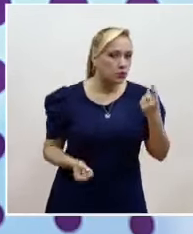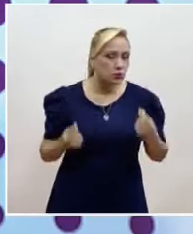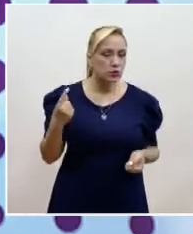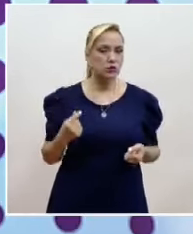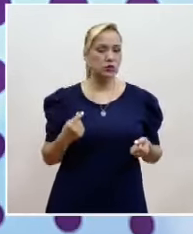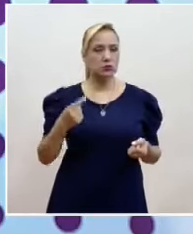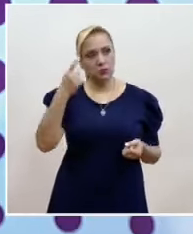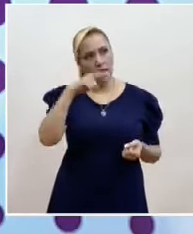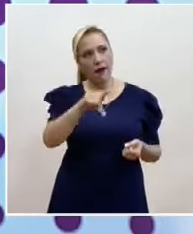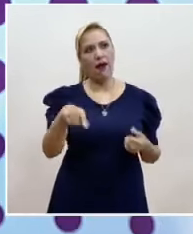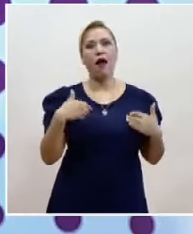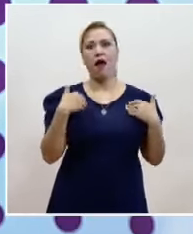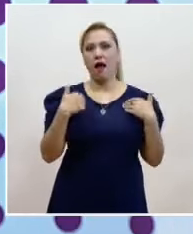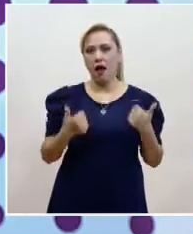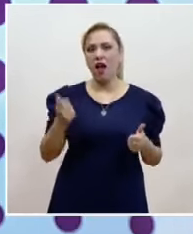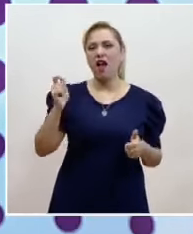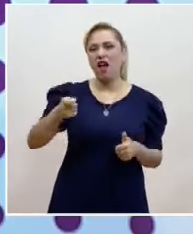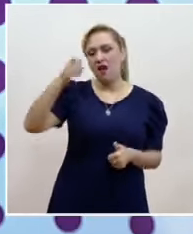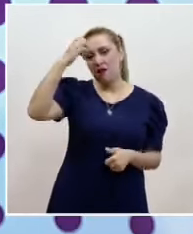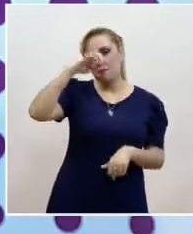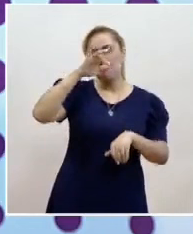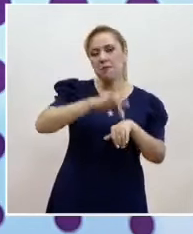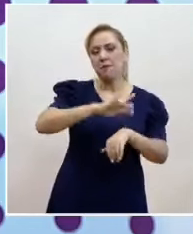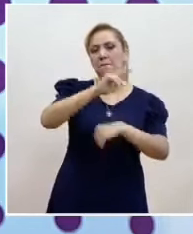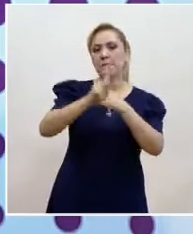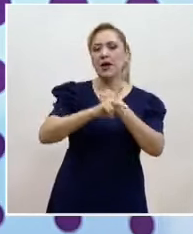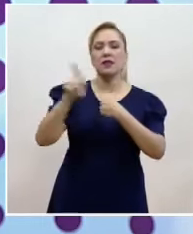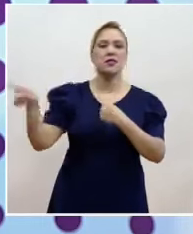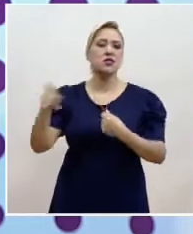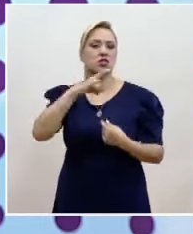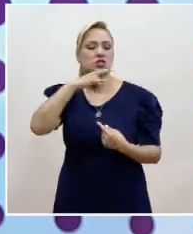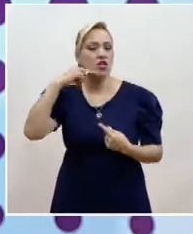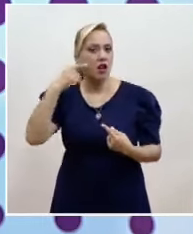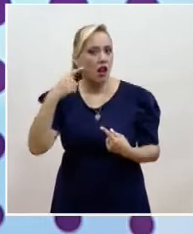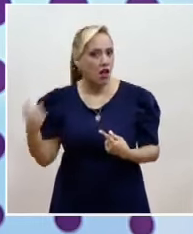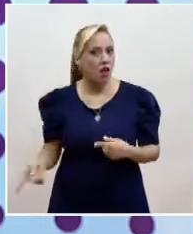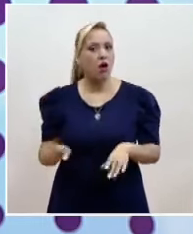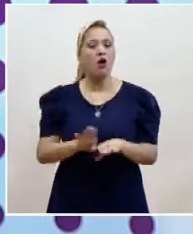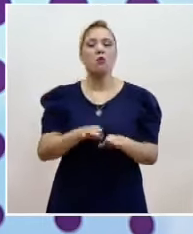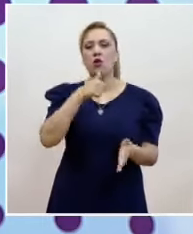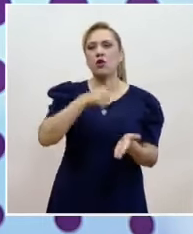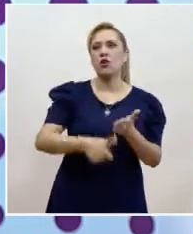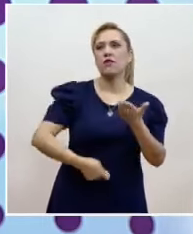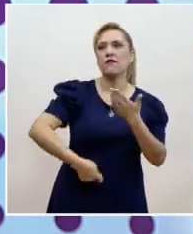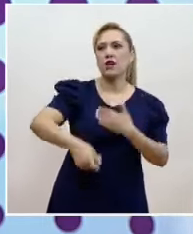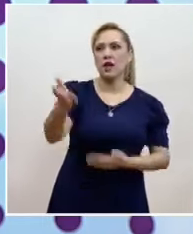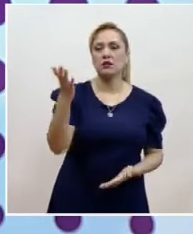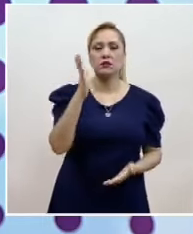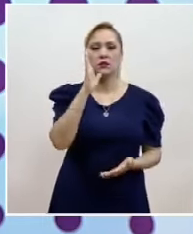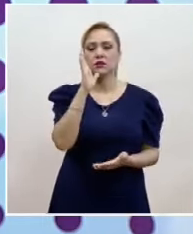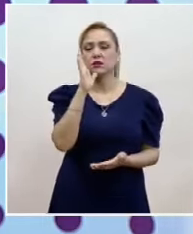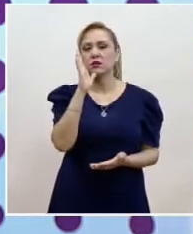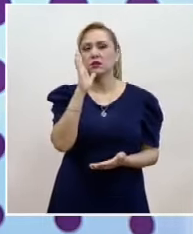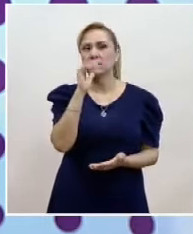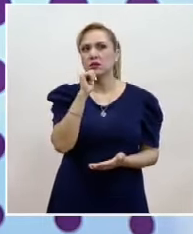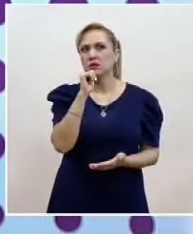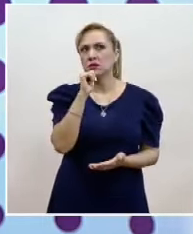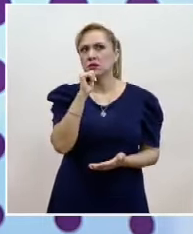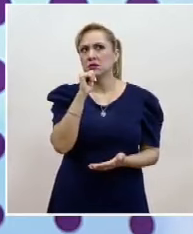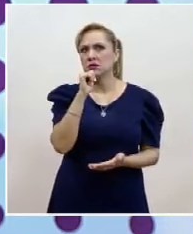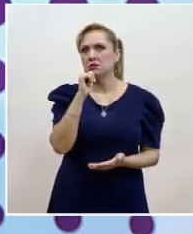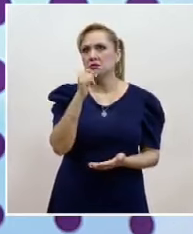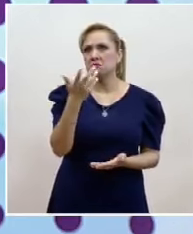llamarían mucho la atención, de experiencias de países cercanos como Chile sobre las notificaciones, ¿no? que pueden utilizar WhatsApp, y